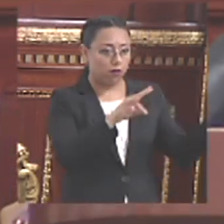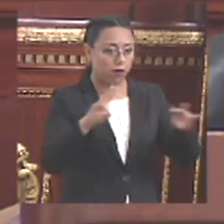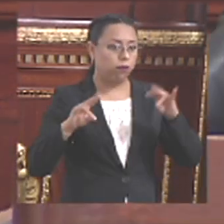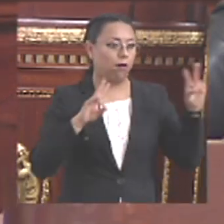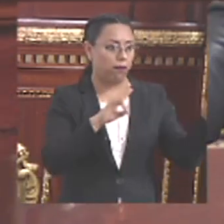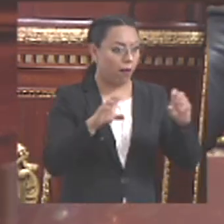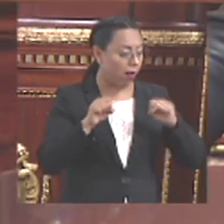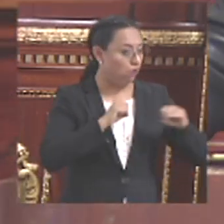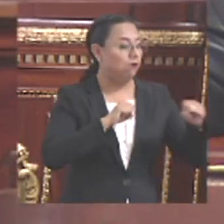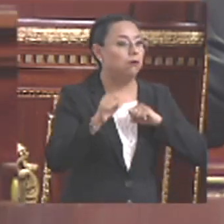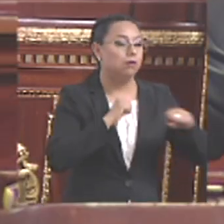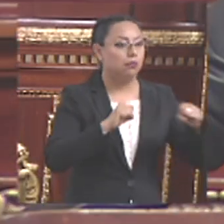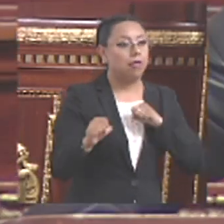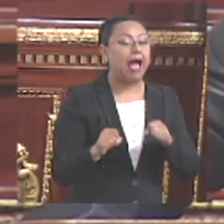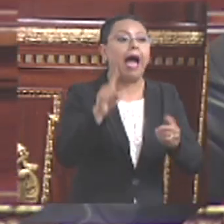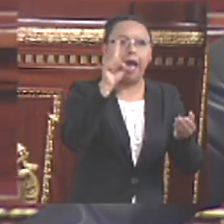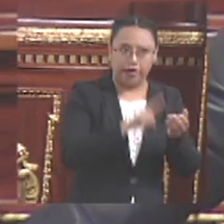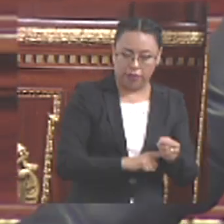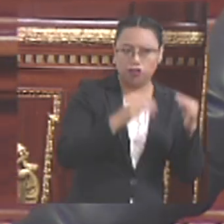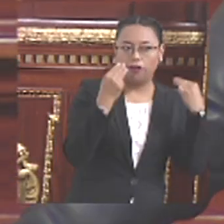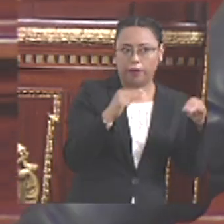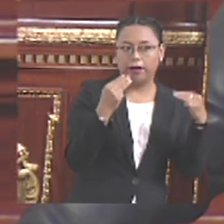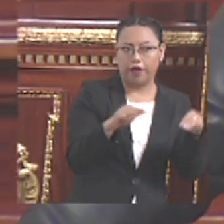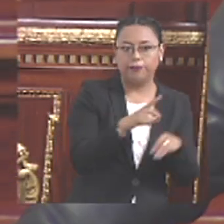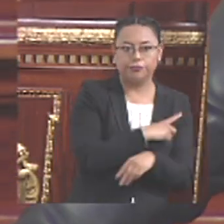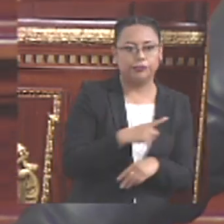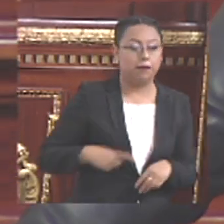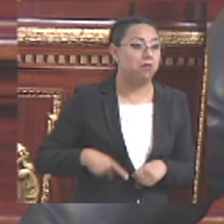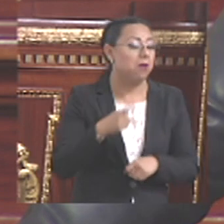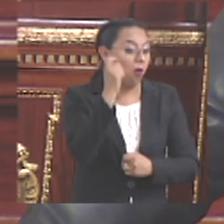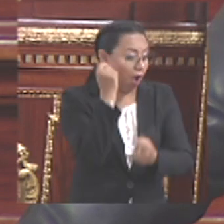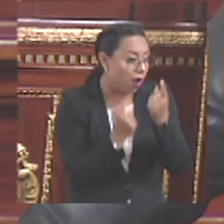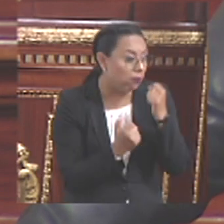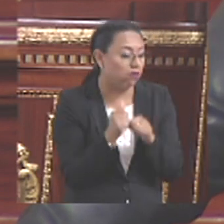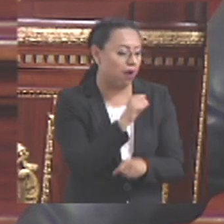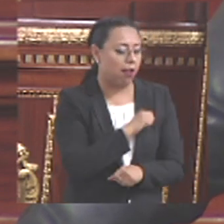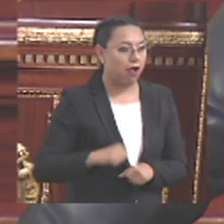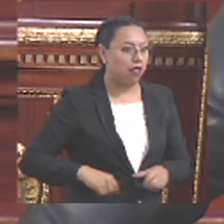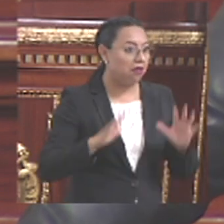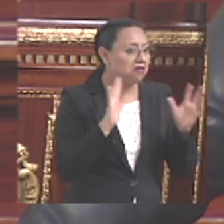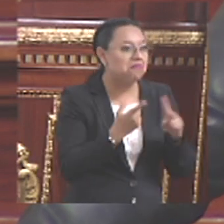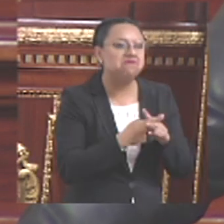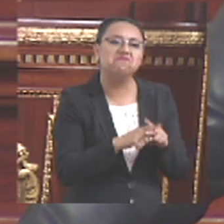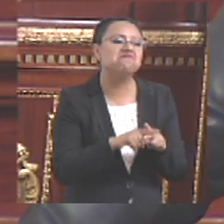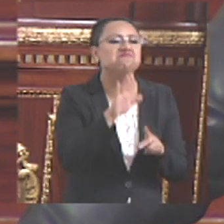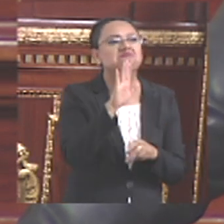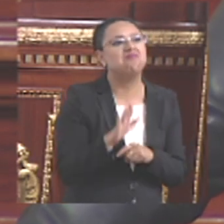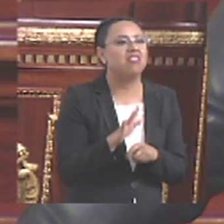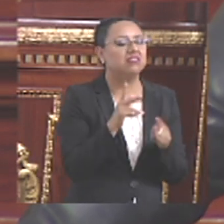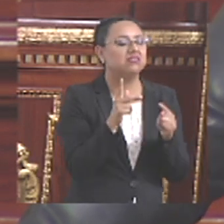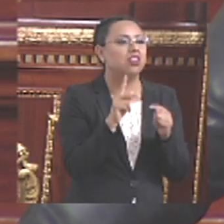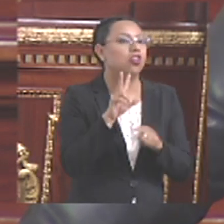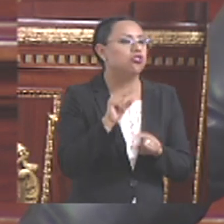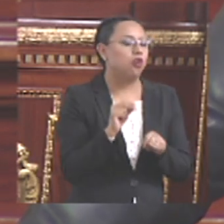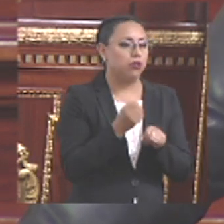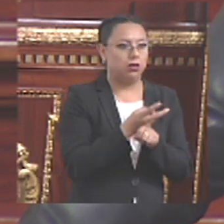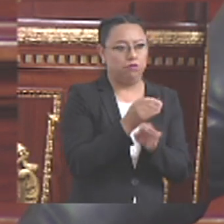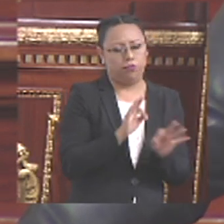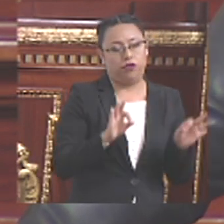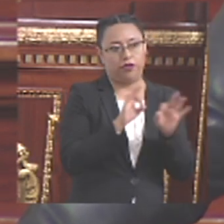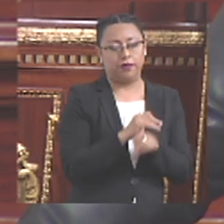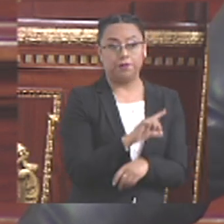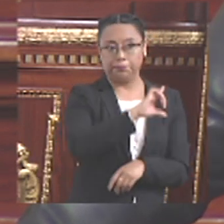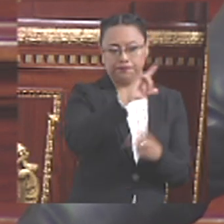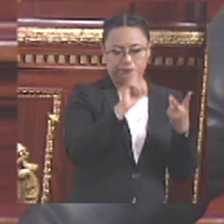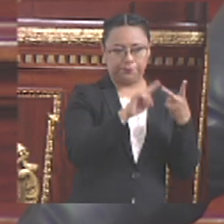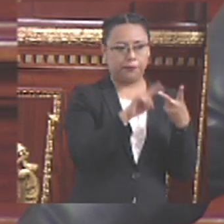prioridad. Por otro lado, tenemos el 19 de septiembre del 2017. Se conmemoraban